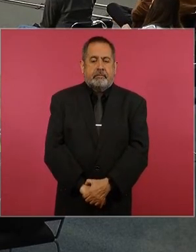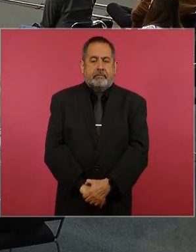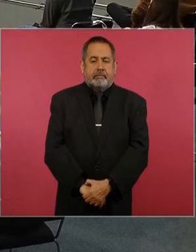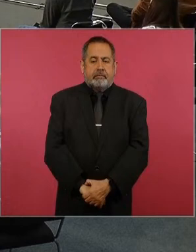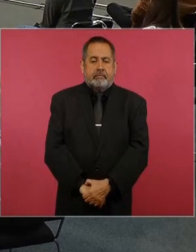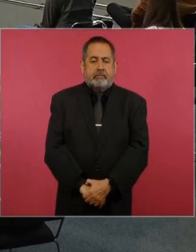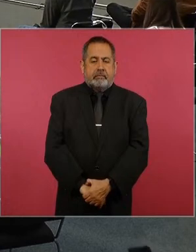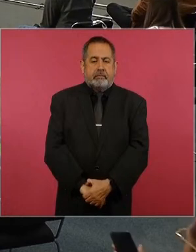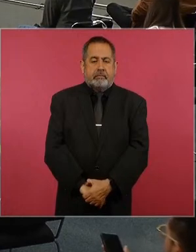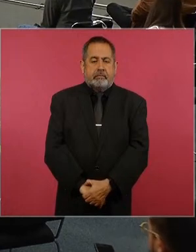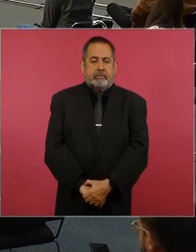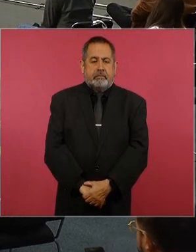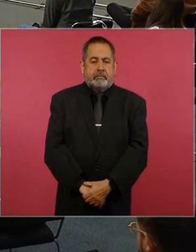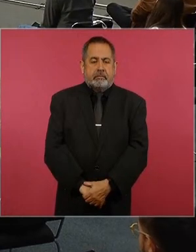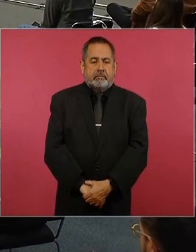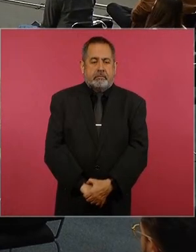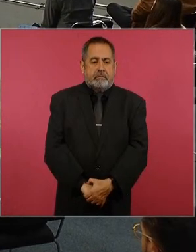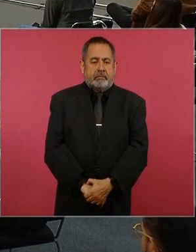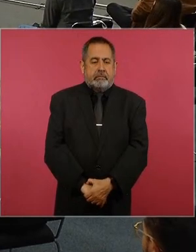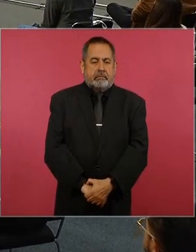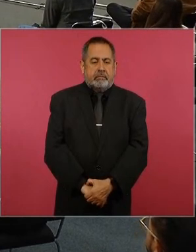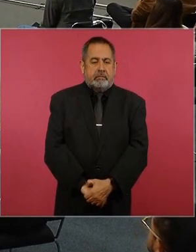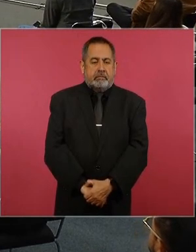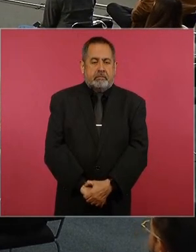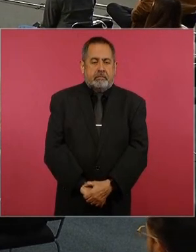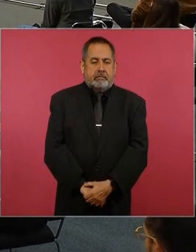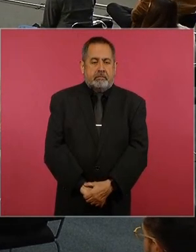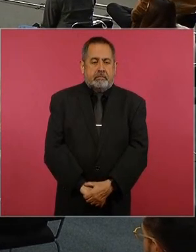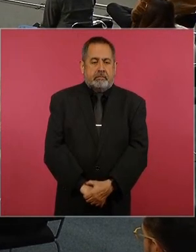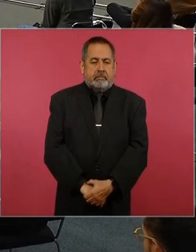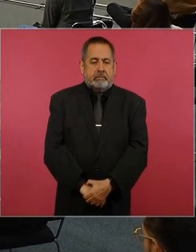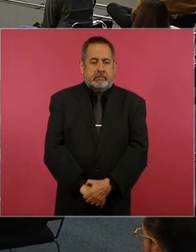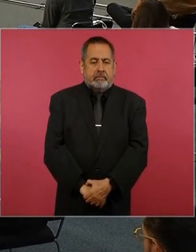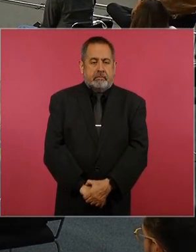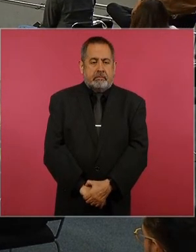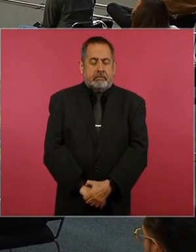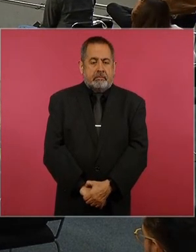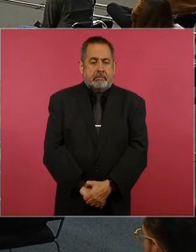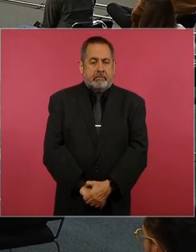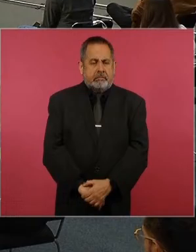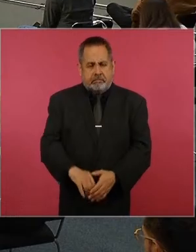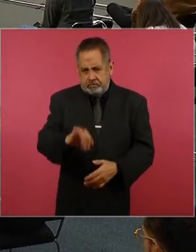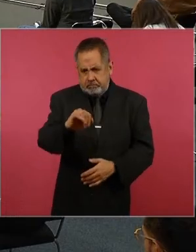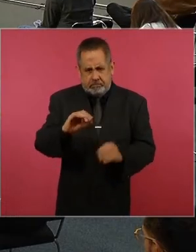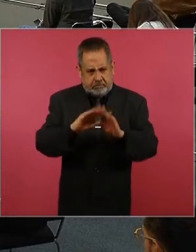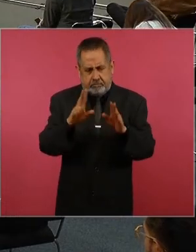Ah, sí, sí, sí. Donde yo me encuentre,